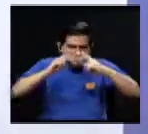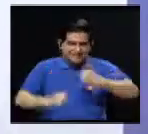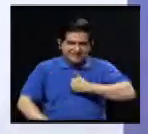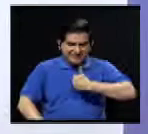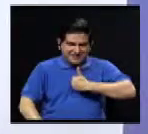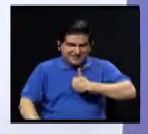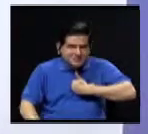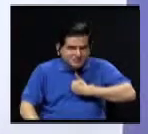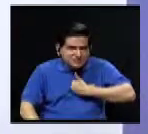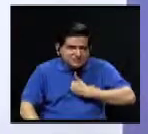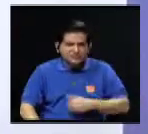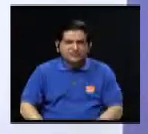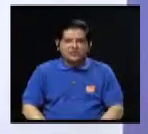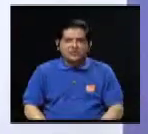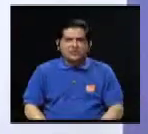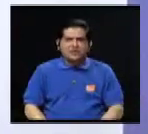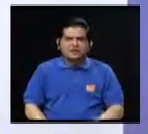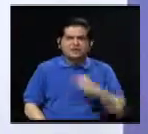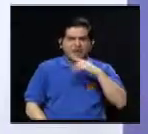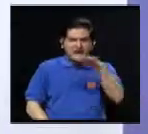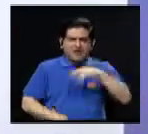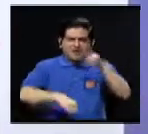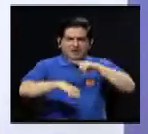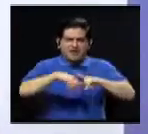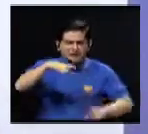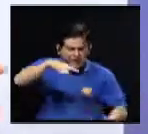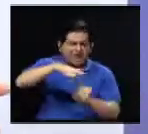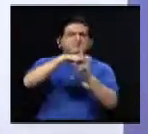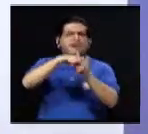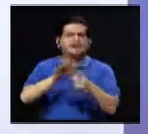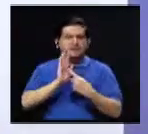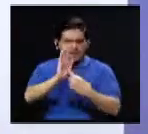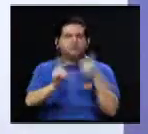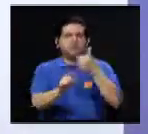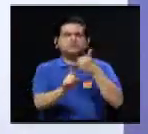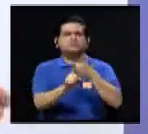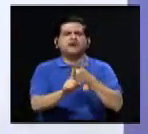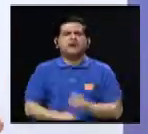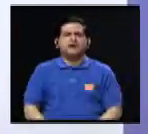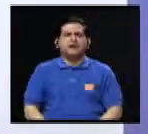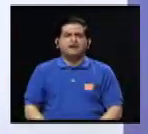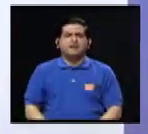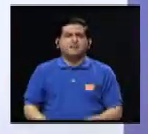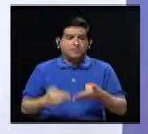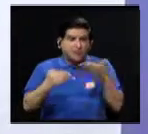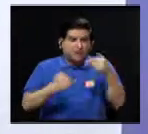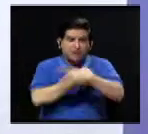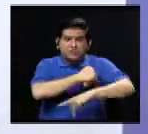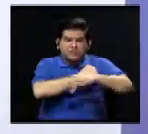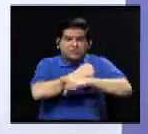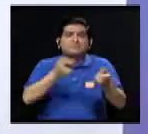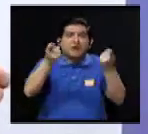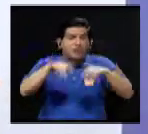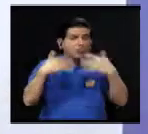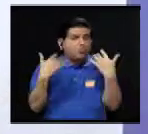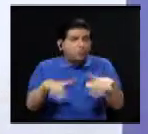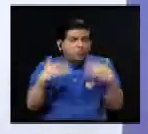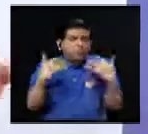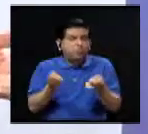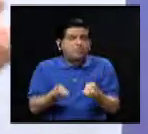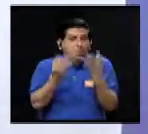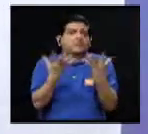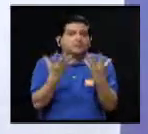revisarnos e irrumpir en nuestra realidad nacional y mostrarla tal cual, porque está pasando muchas cosas en este país, muchas